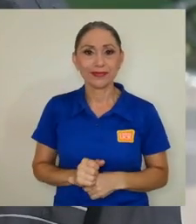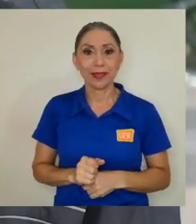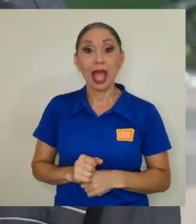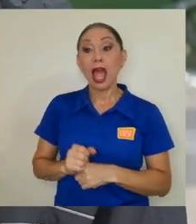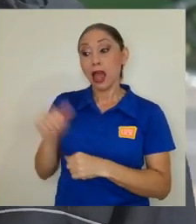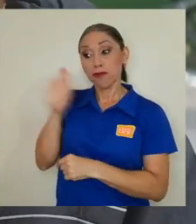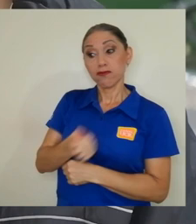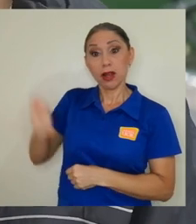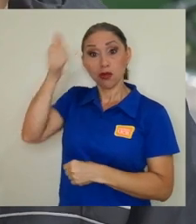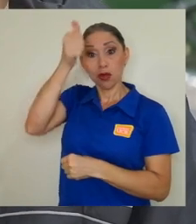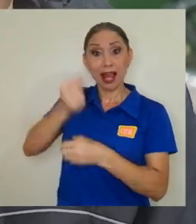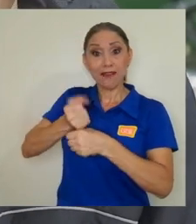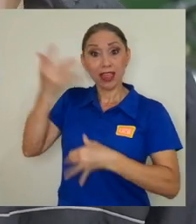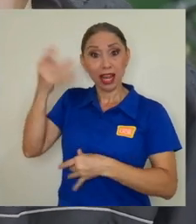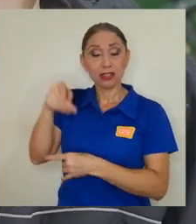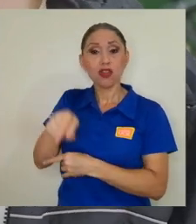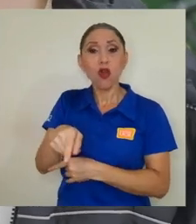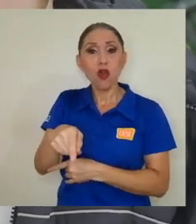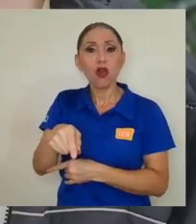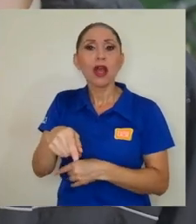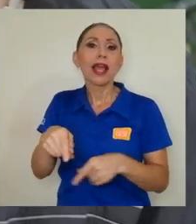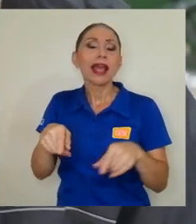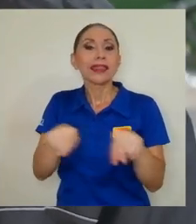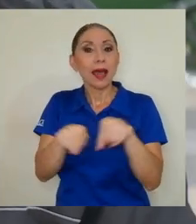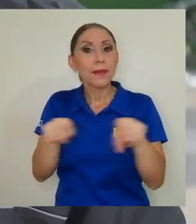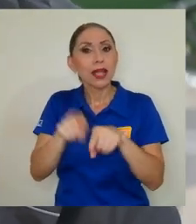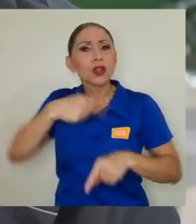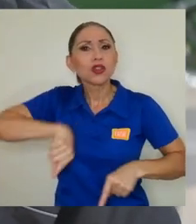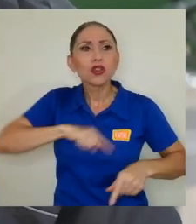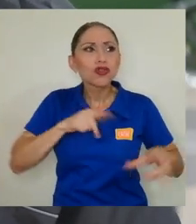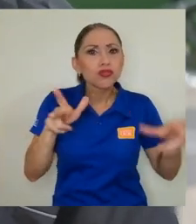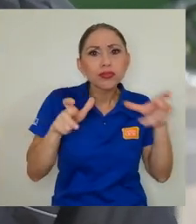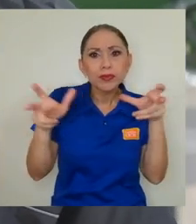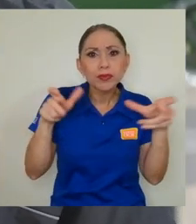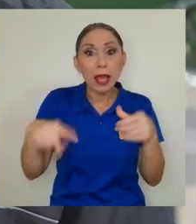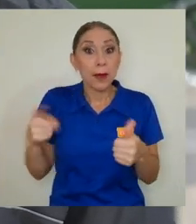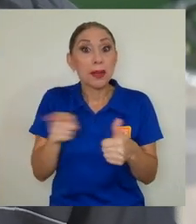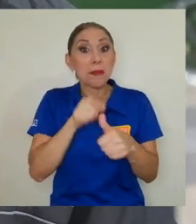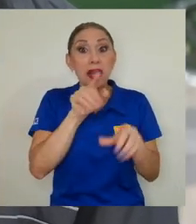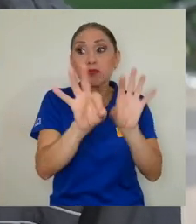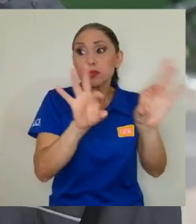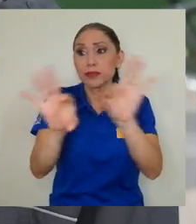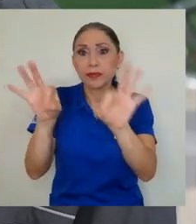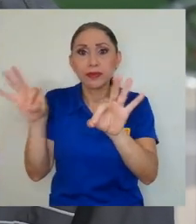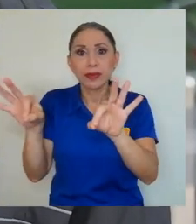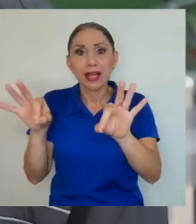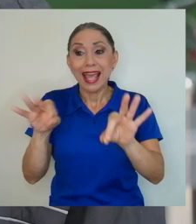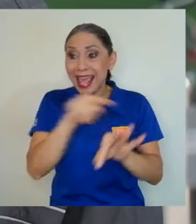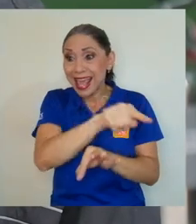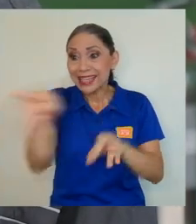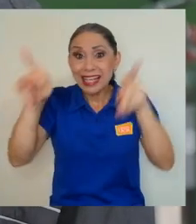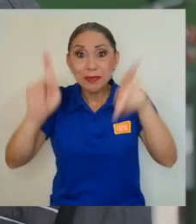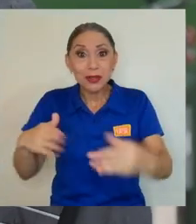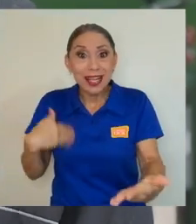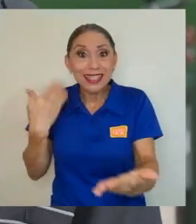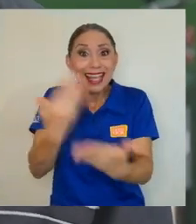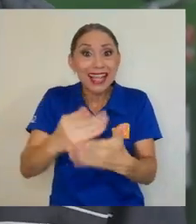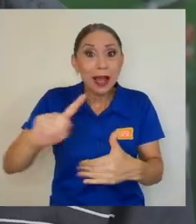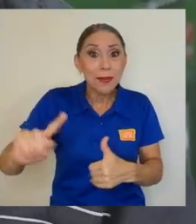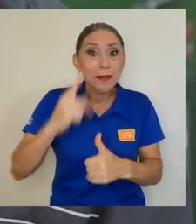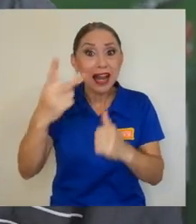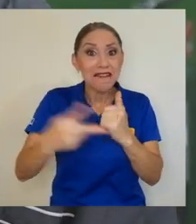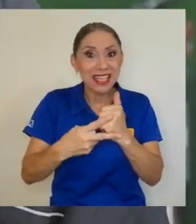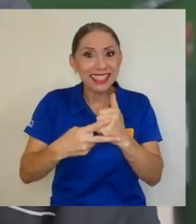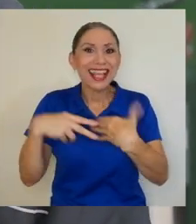de la federación hemos convocado sus círculos de escucha. Entonces, la primera vez se abre la convocatoria a los que llegan, y esos que llegan la primera vez se hace como un grupo que luego tiene un